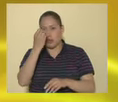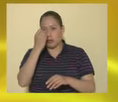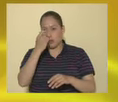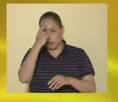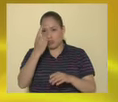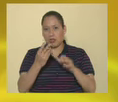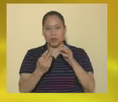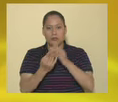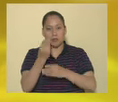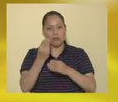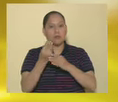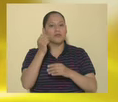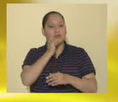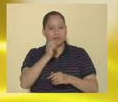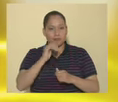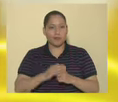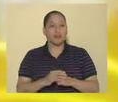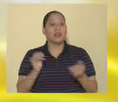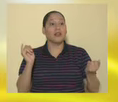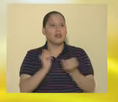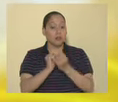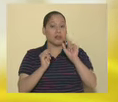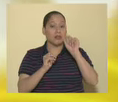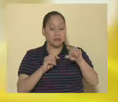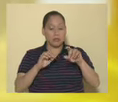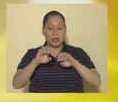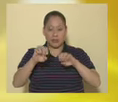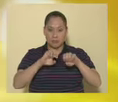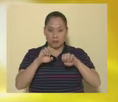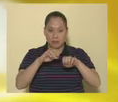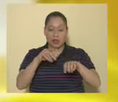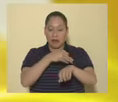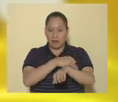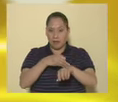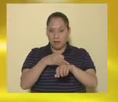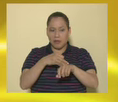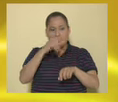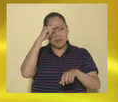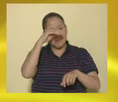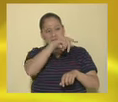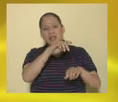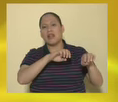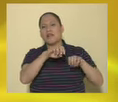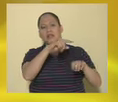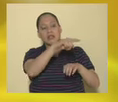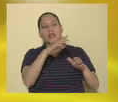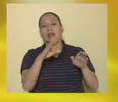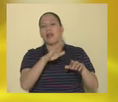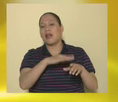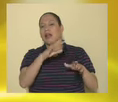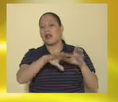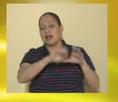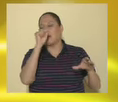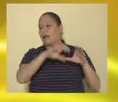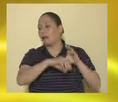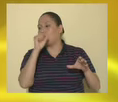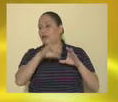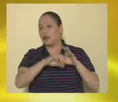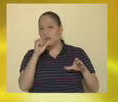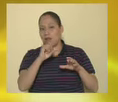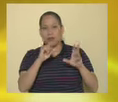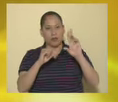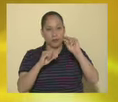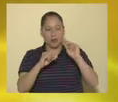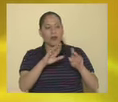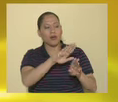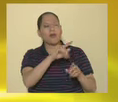muchas empresas familiares sobre todo, toman a las empresas como la caja chica, sacan dinero. No,